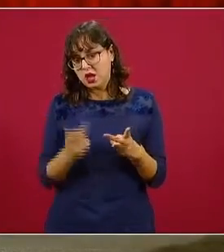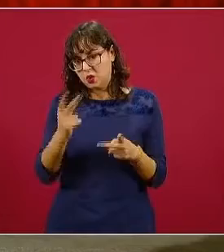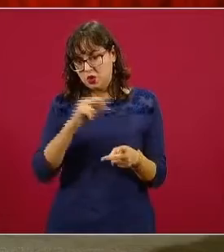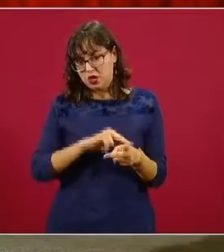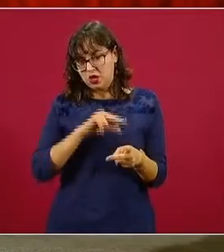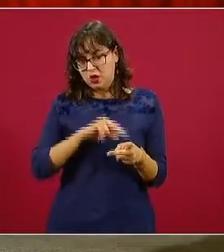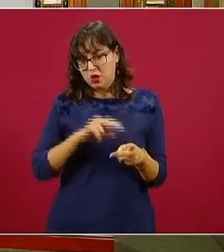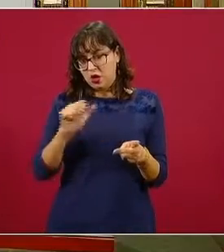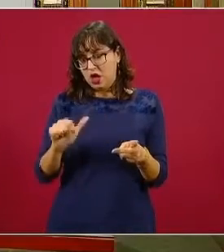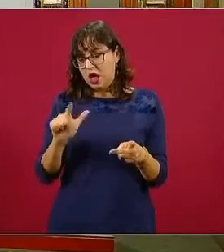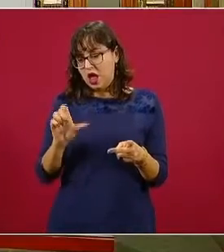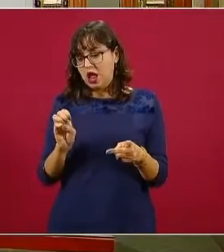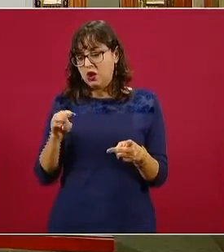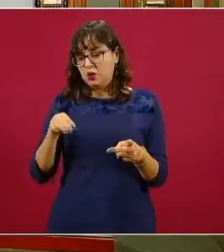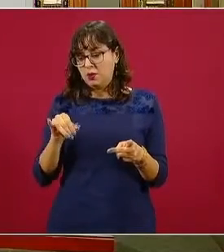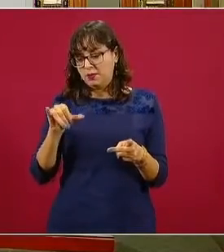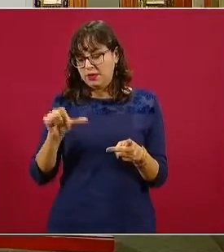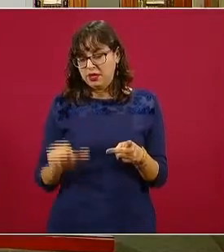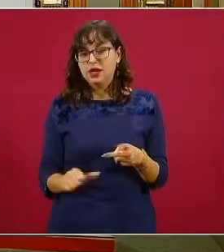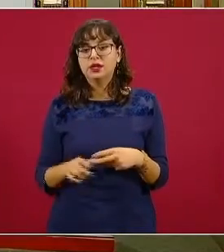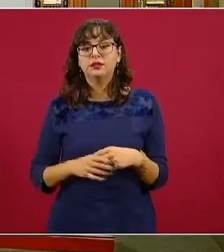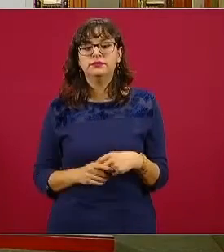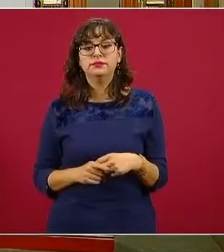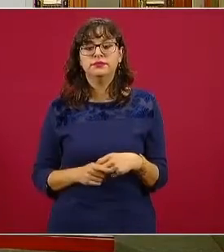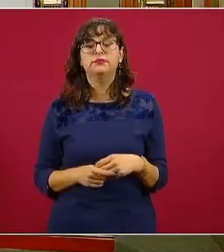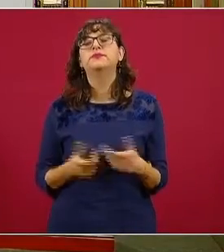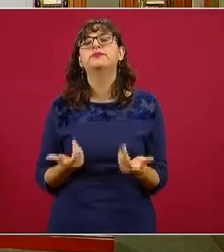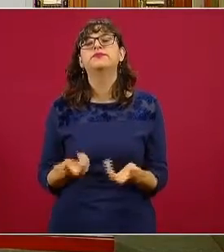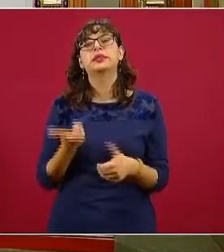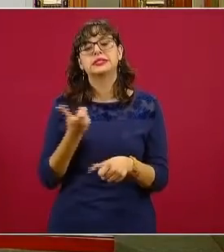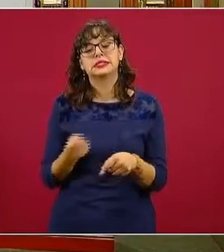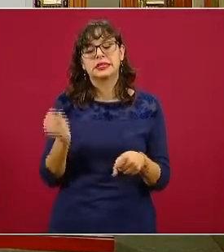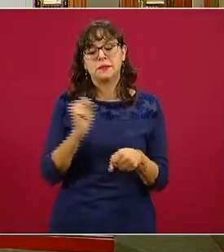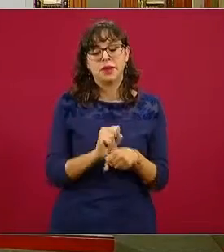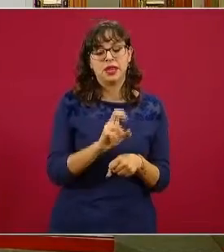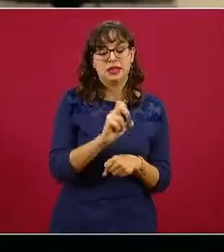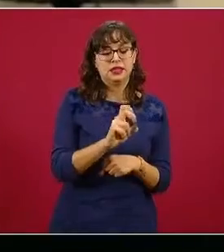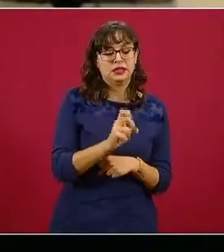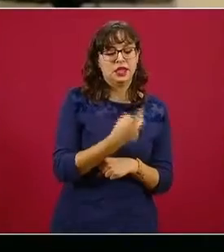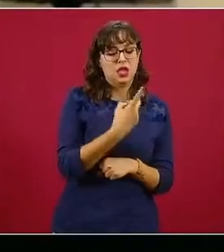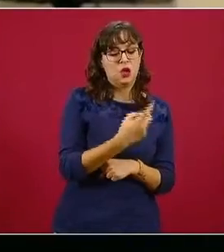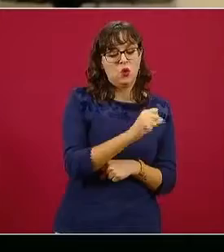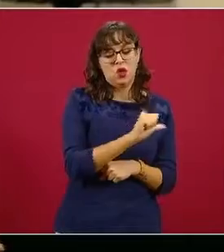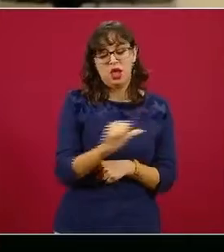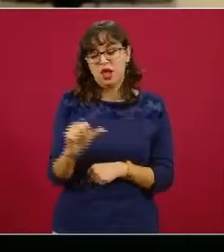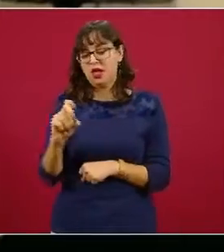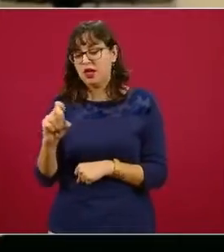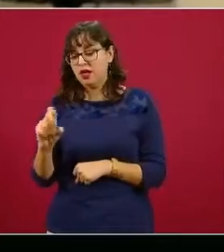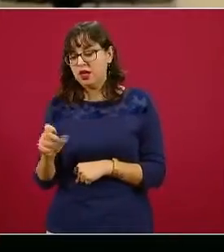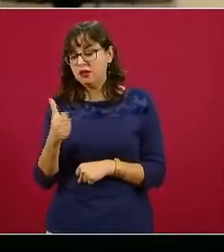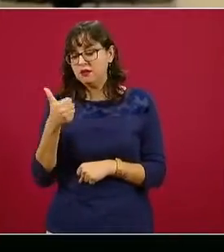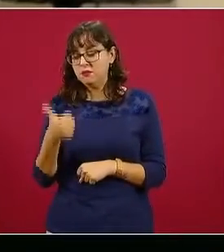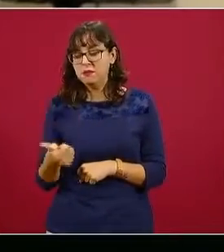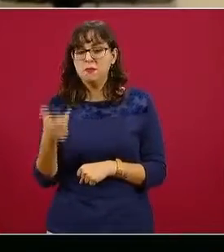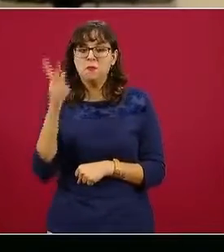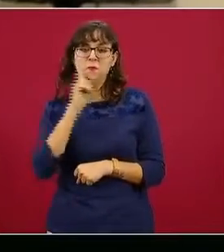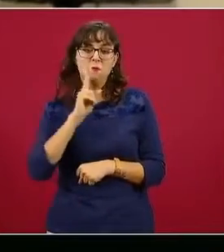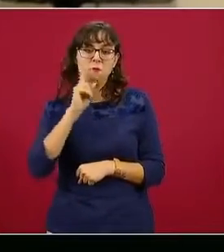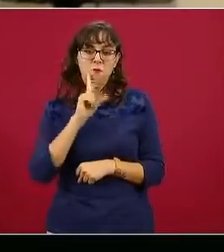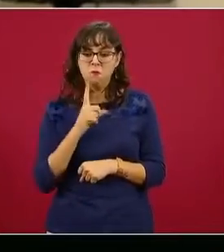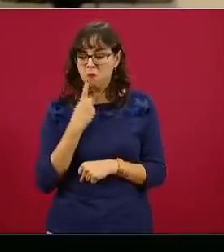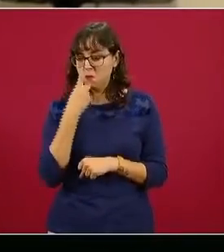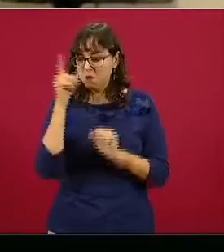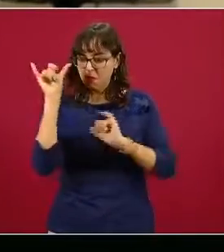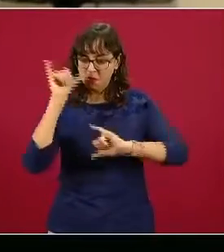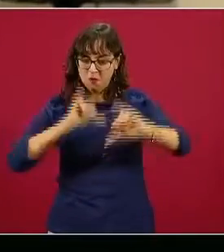viendo que en la semana 31 a la 36 aumentaron el número de pruebas, eso